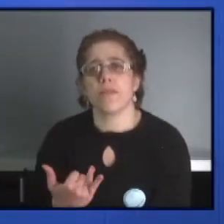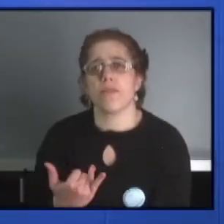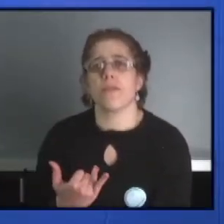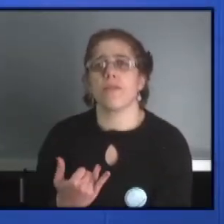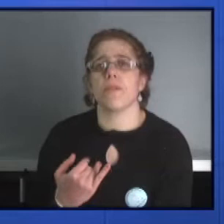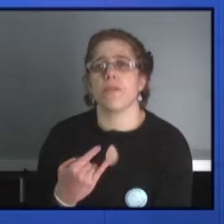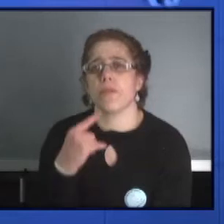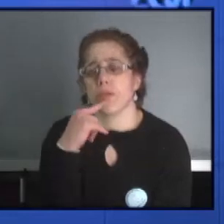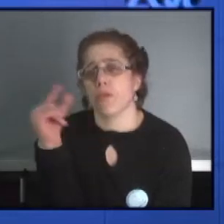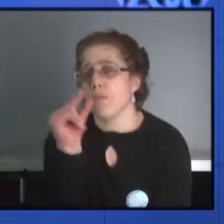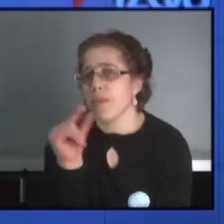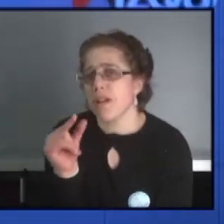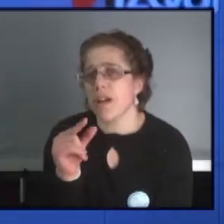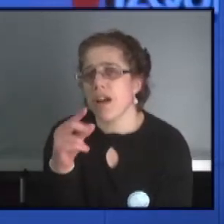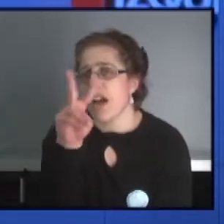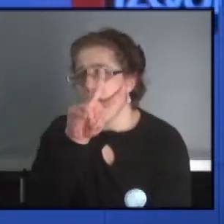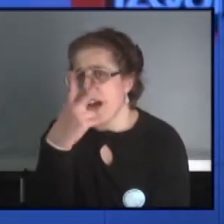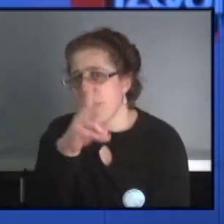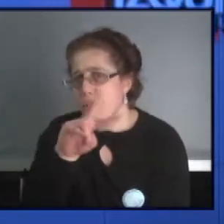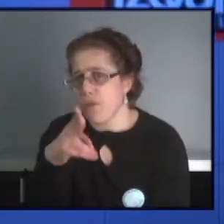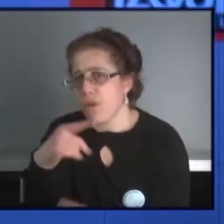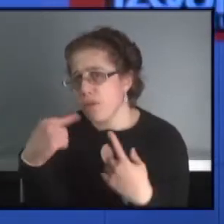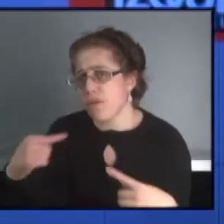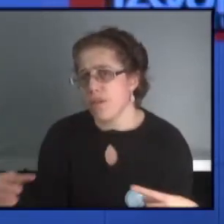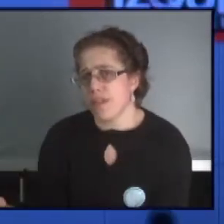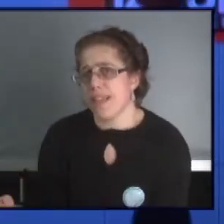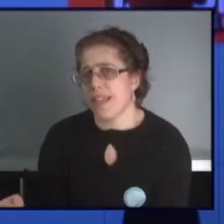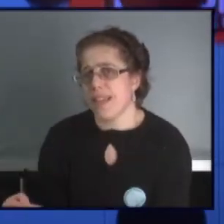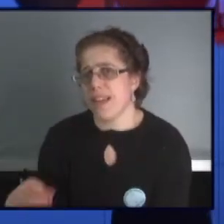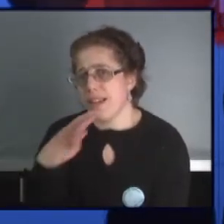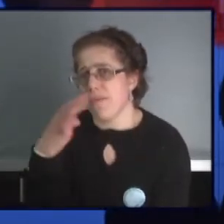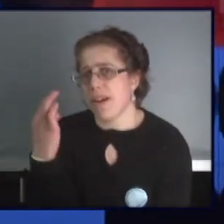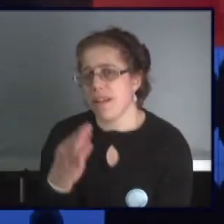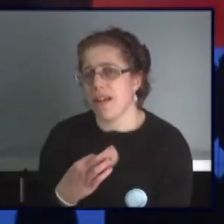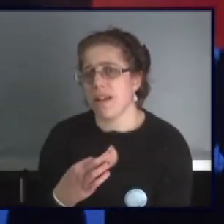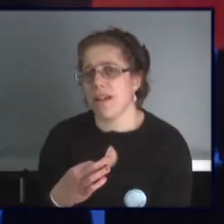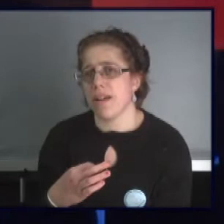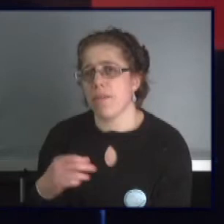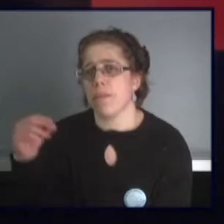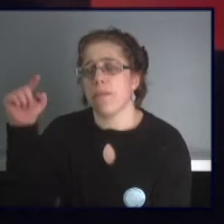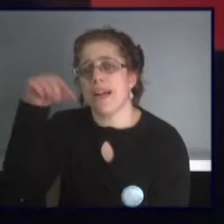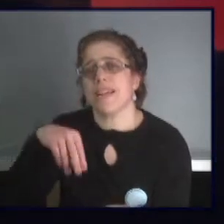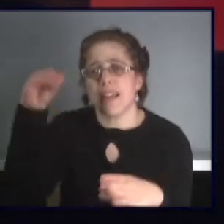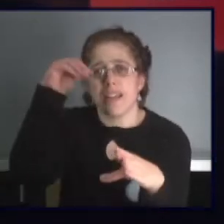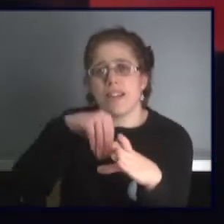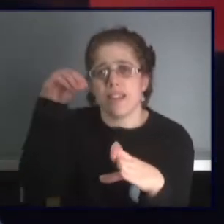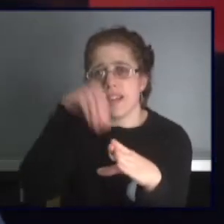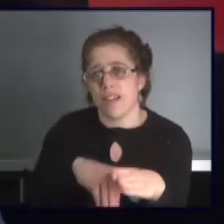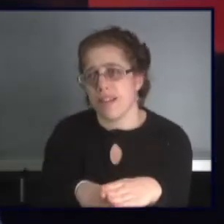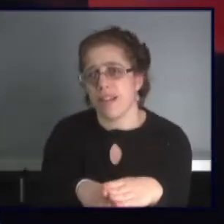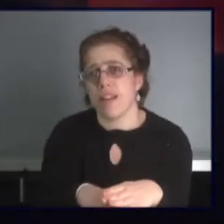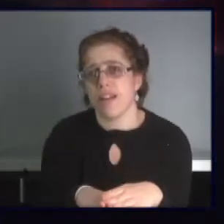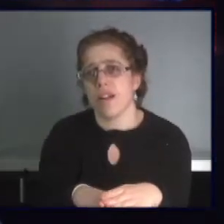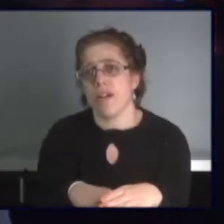lo que hay dos propuestas en realidad para estas elecciones llamo unos son los